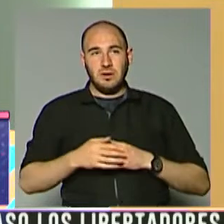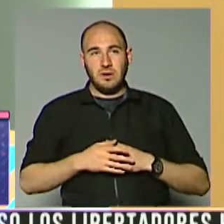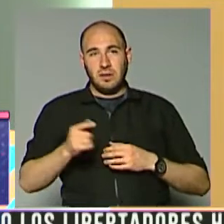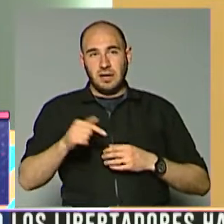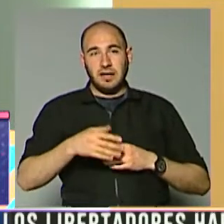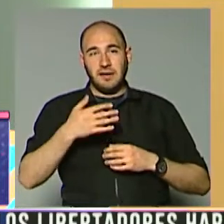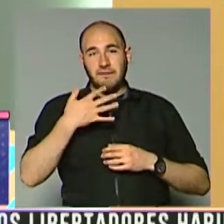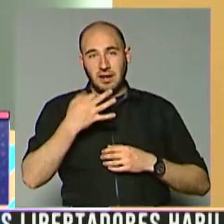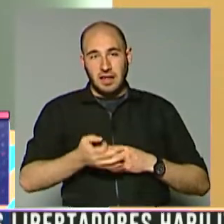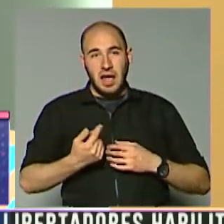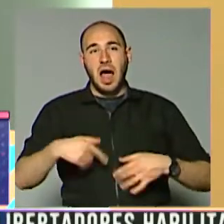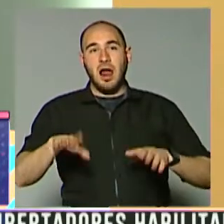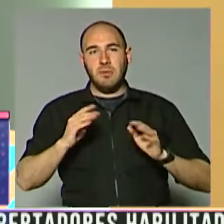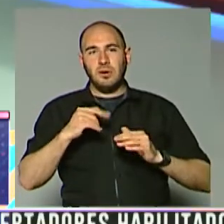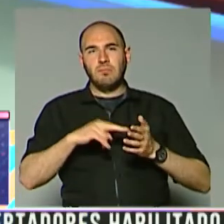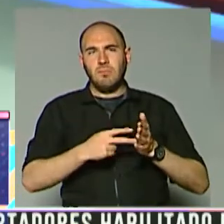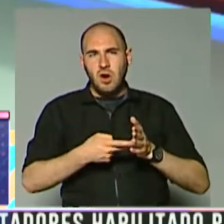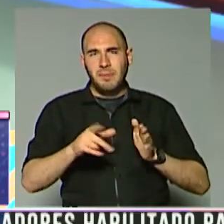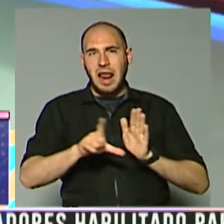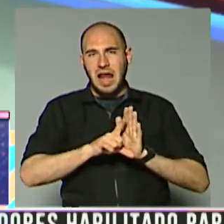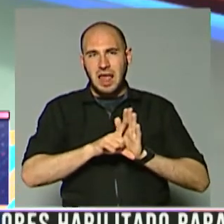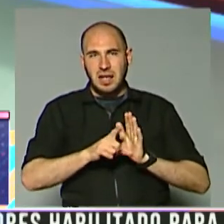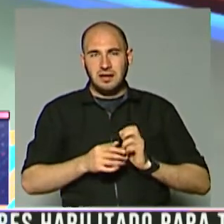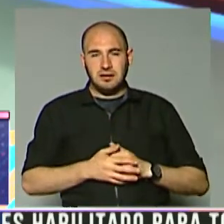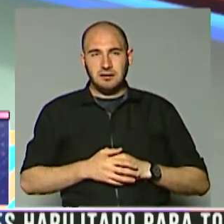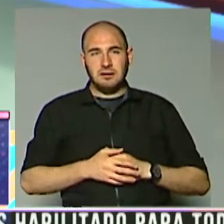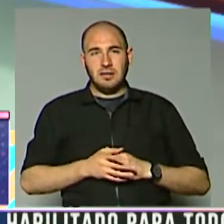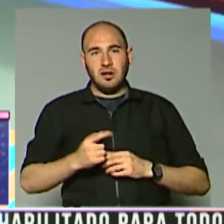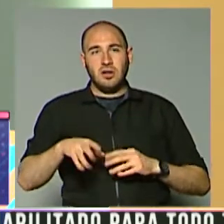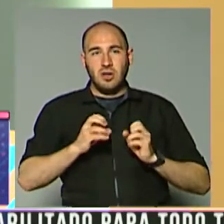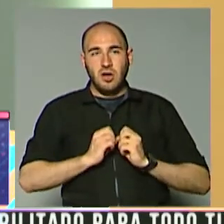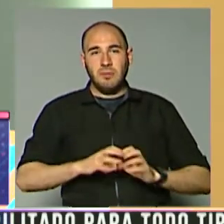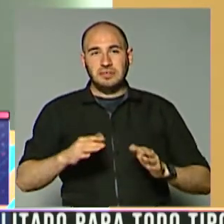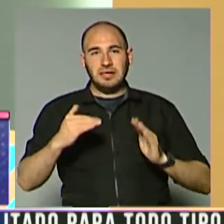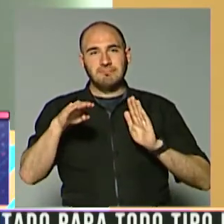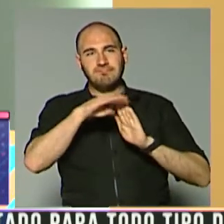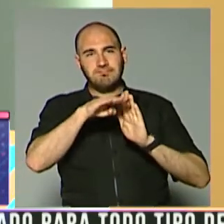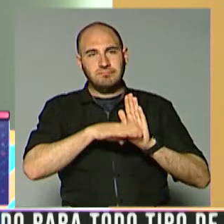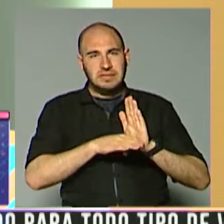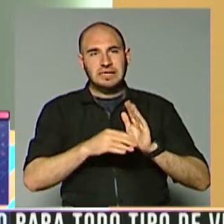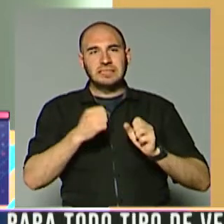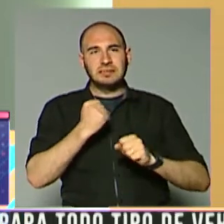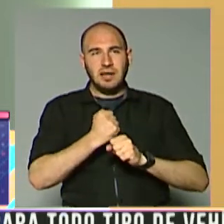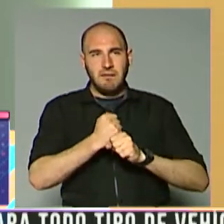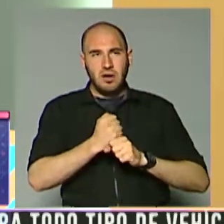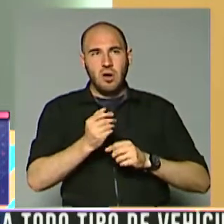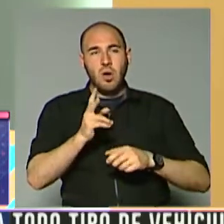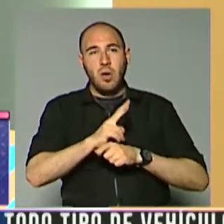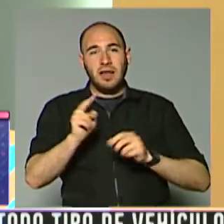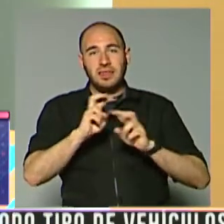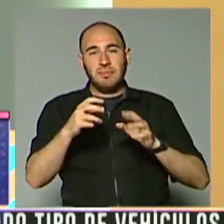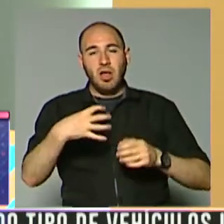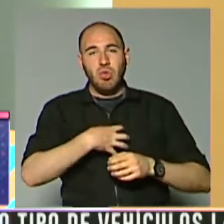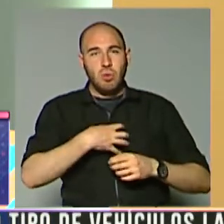menos cierto que podríamos, más allá del conflicto legal, podríamos implementar estándares de trabajos con resguardo de temas de